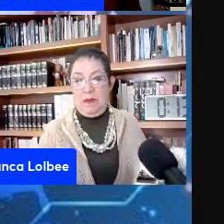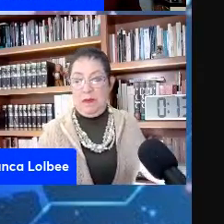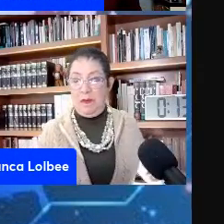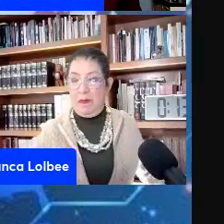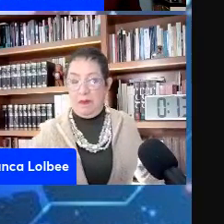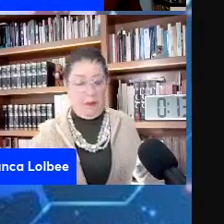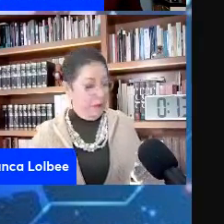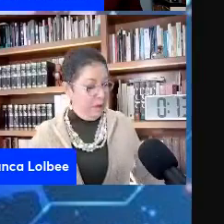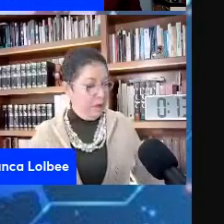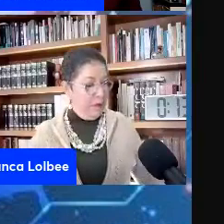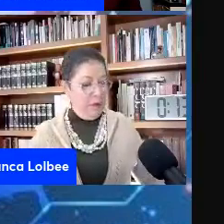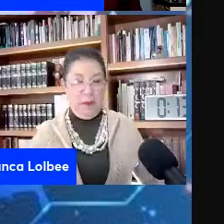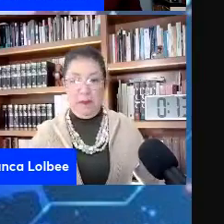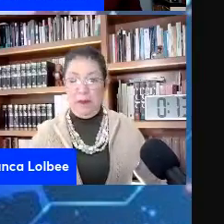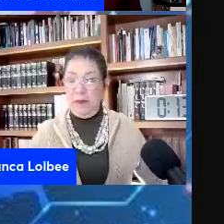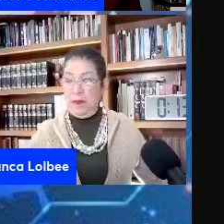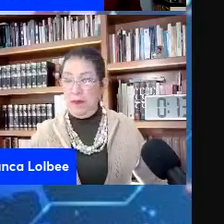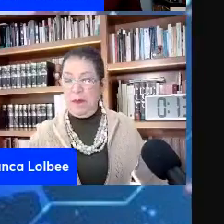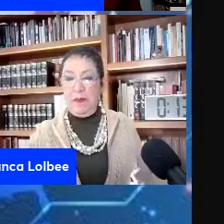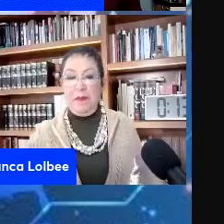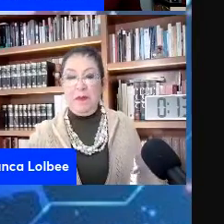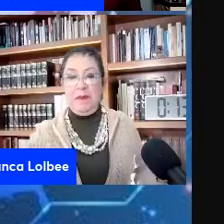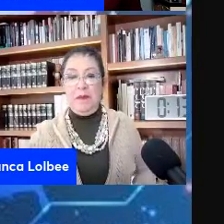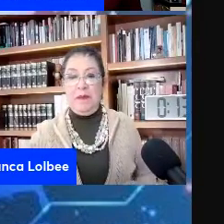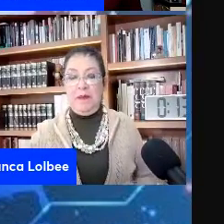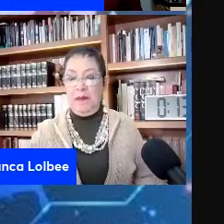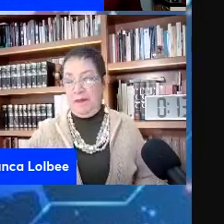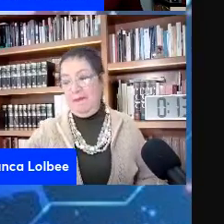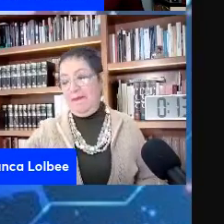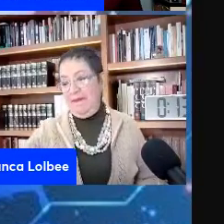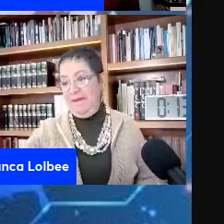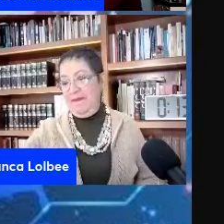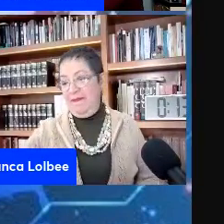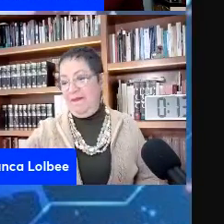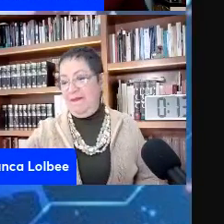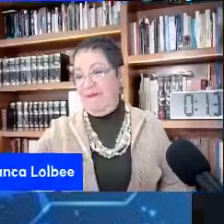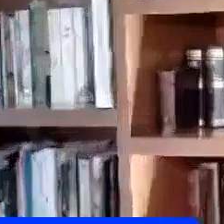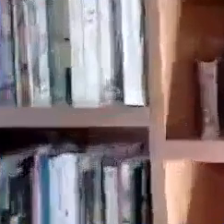la media amorosa y solidaria